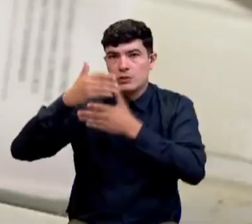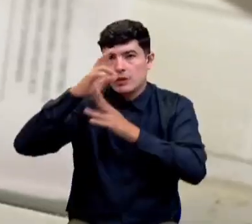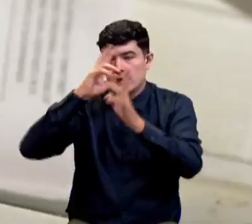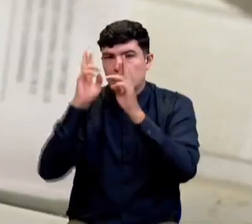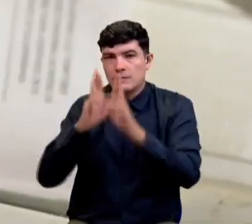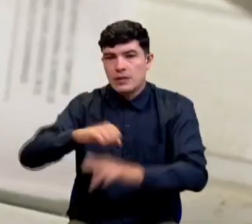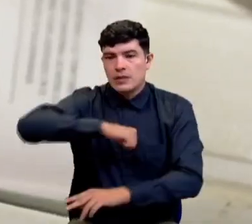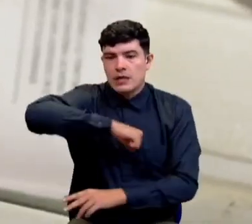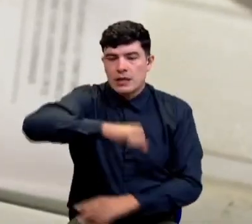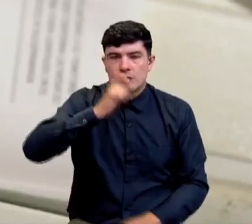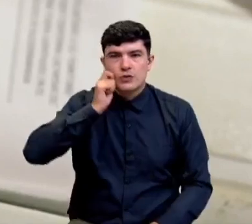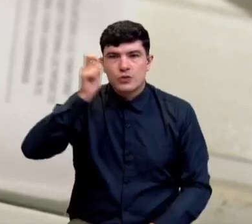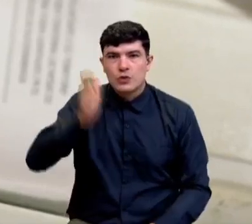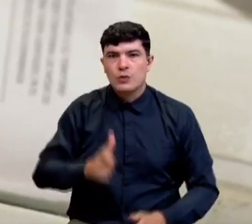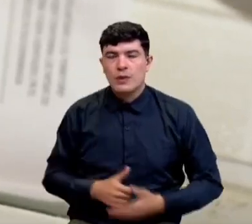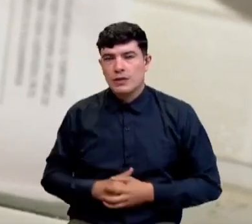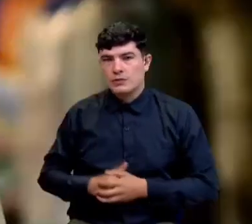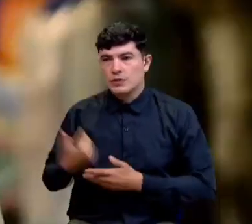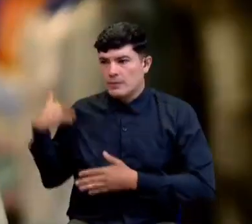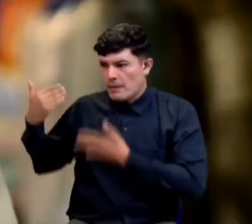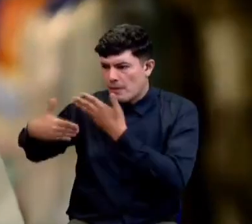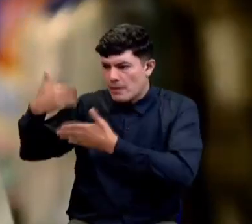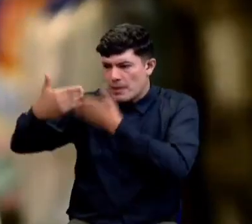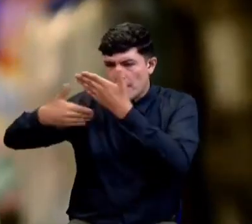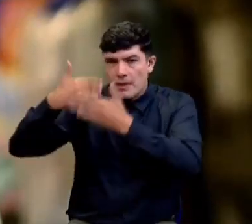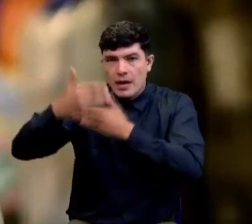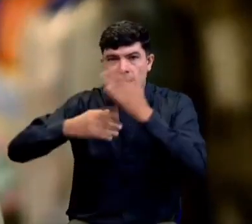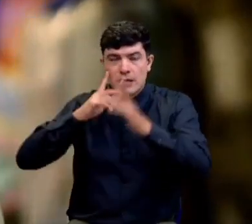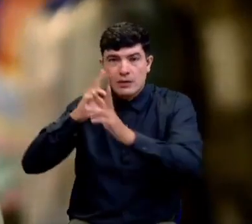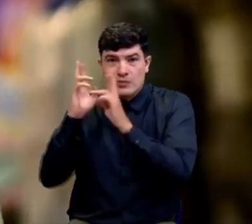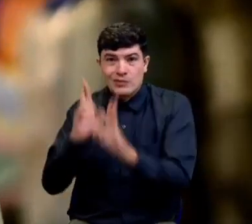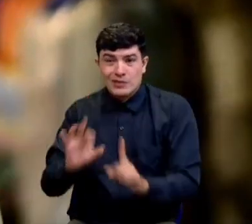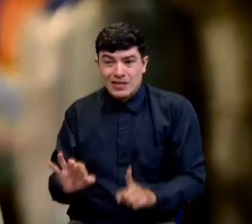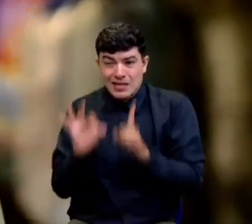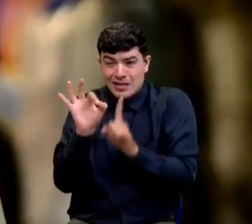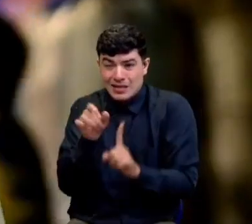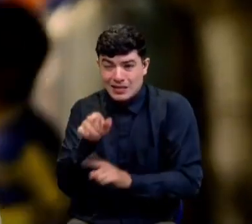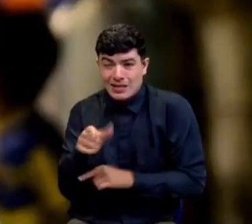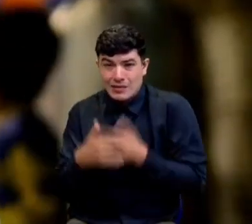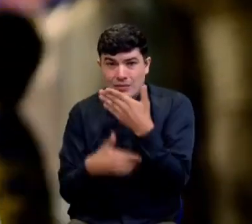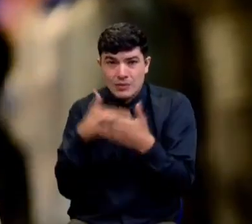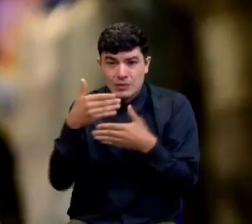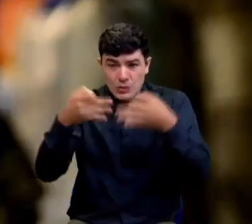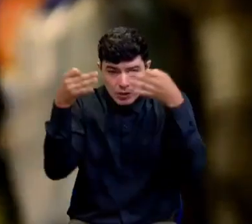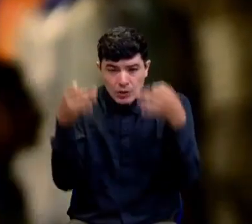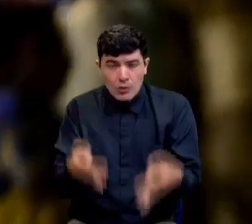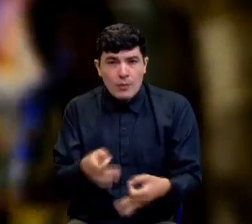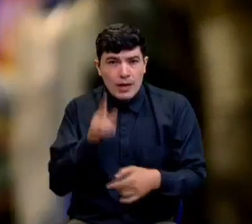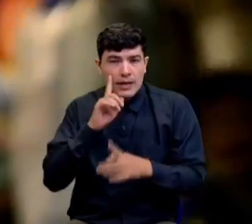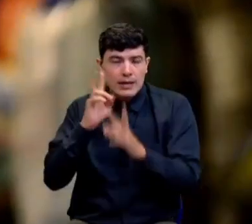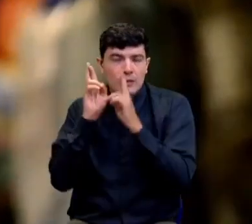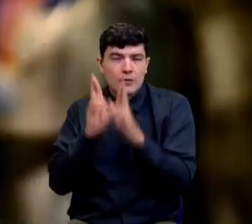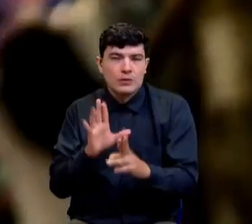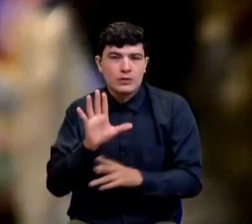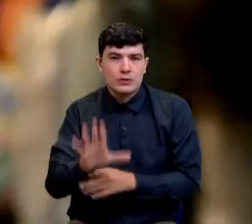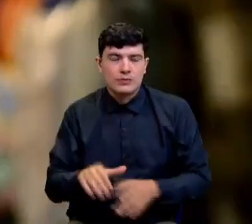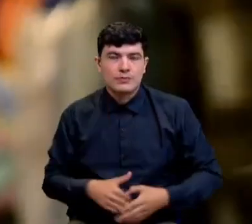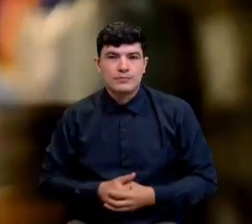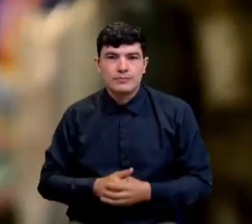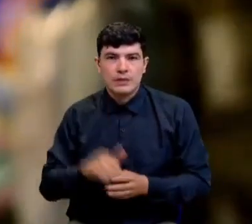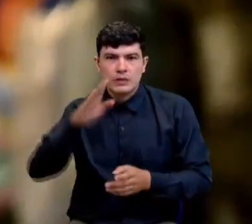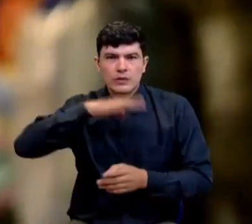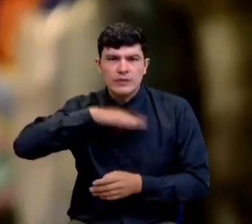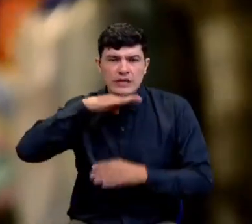los derechos humanos. Llegaremos y garantizaremos que este procedimiento se cumpla como está establecido, con la